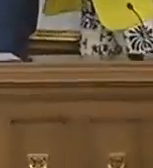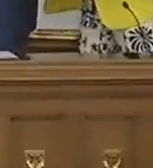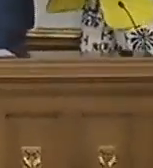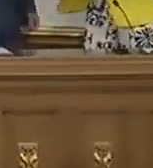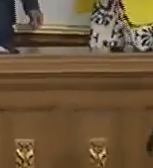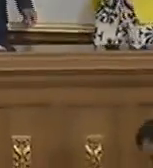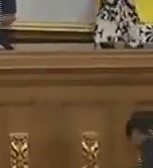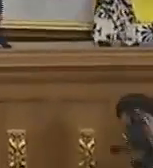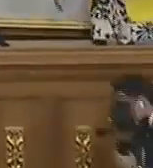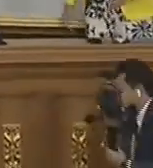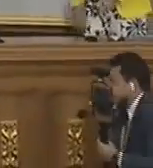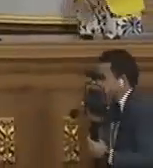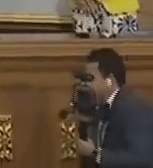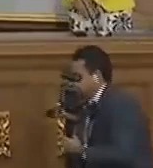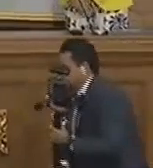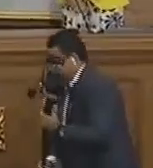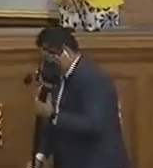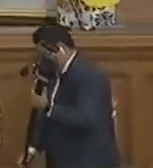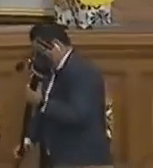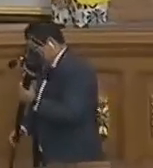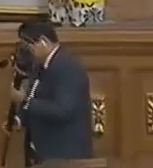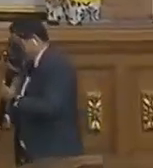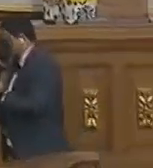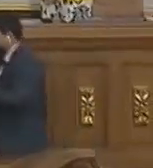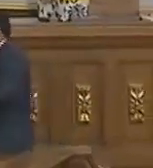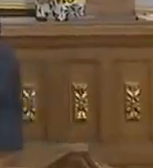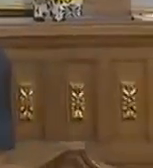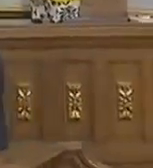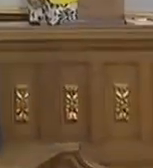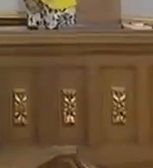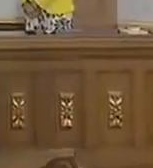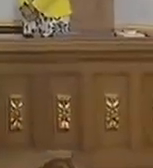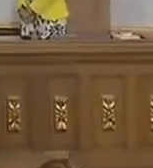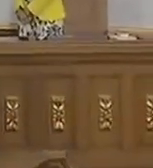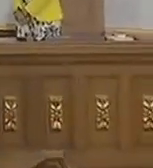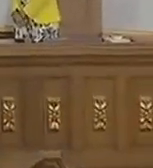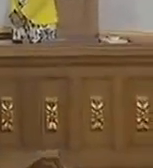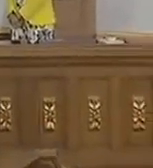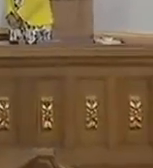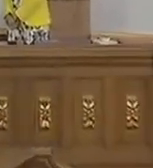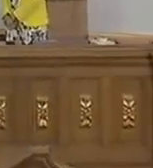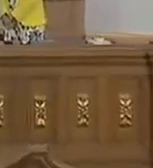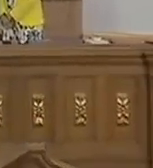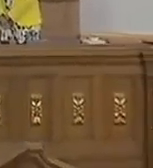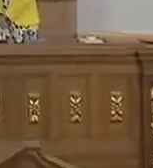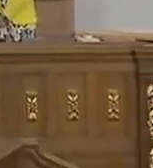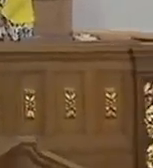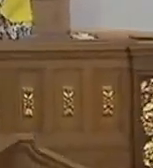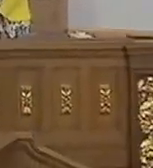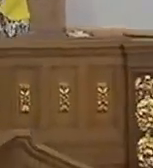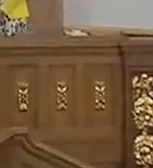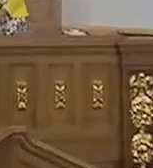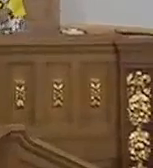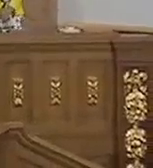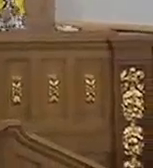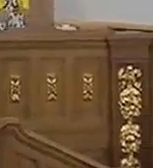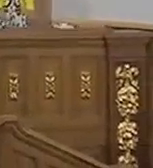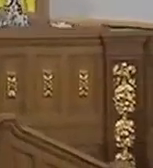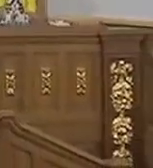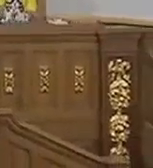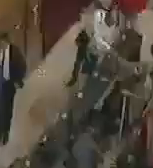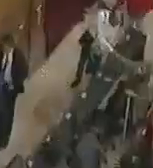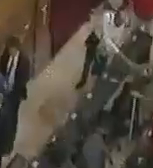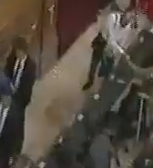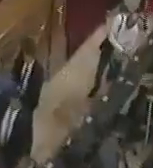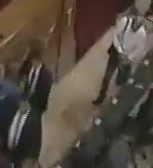De esta manera, concluye la sesión ordinaria número 37 de hoy, 12 de julio de 2023, en la cual se cumplieron